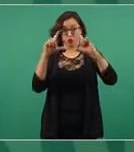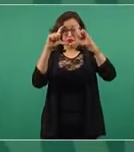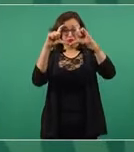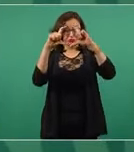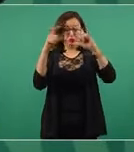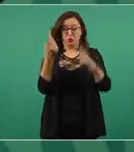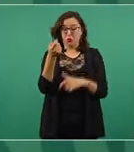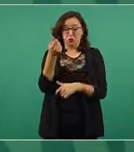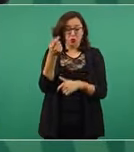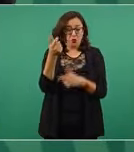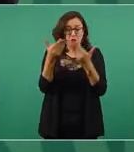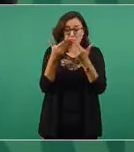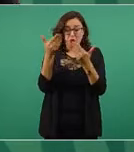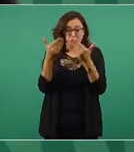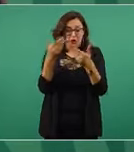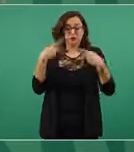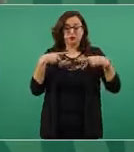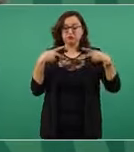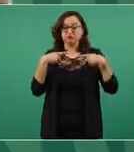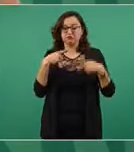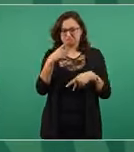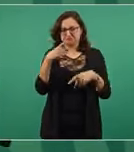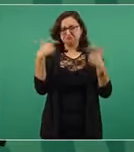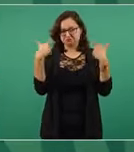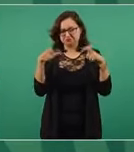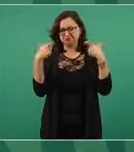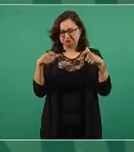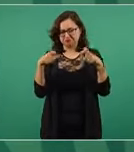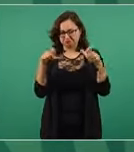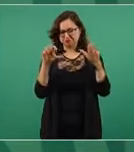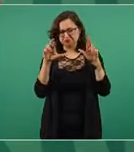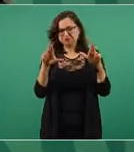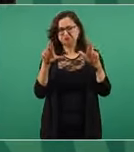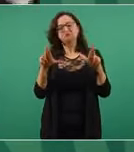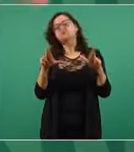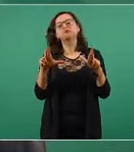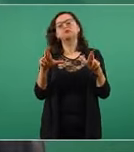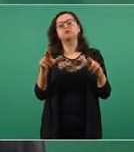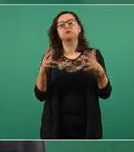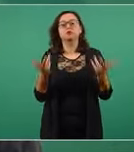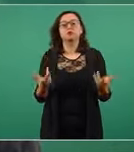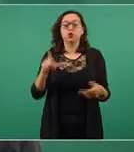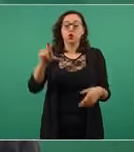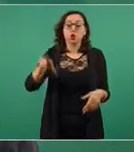pues son los que tienen más posibilidad. Nosotros debemos de atender a todos,